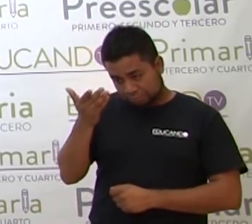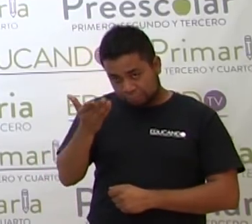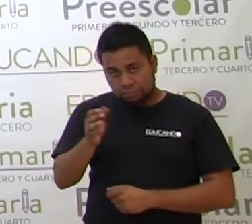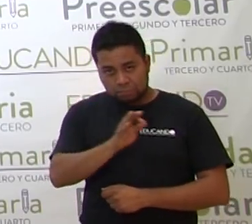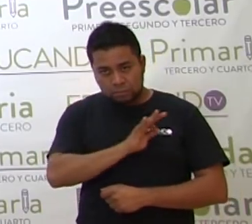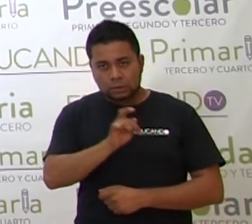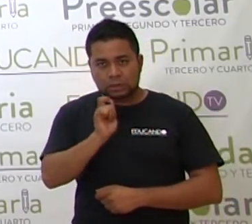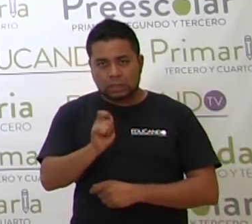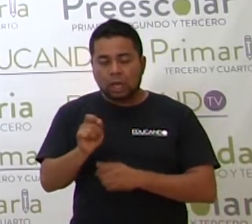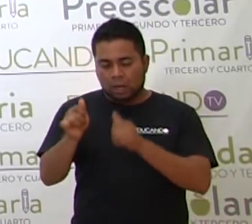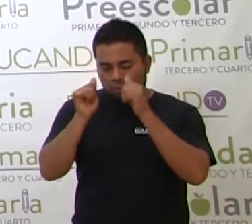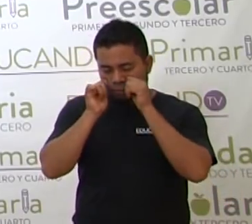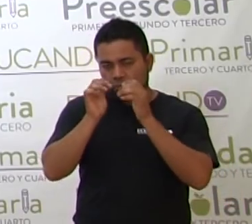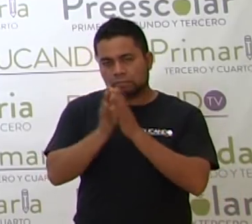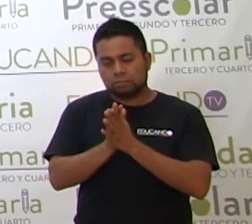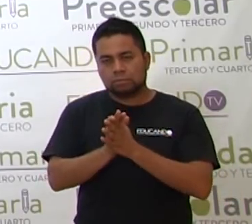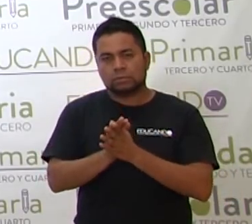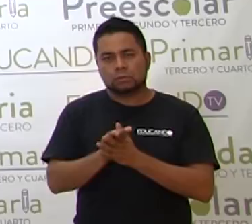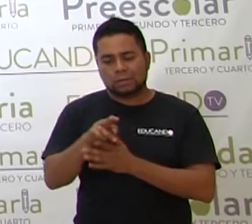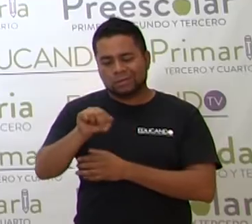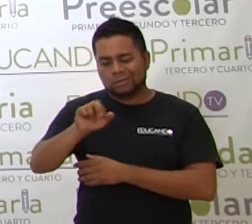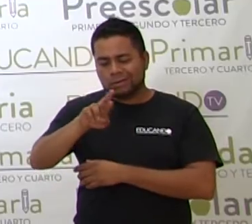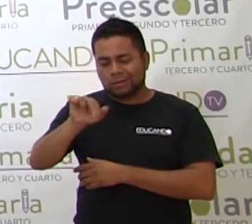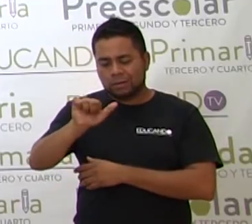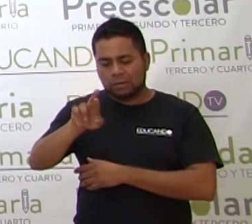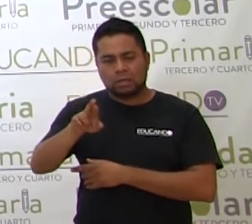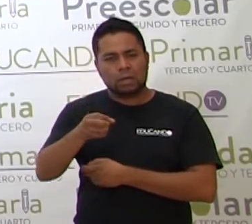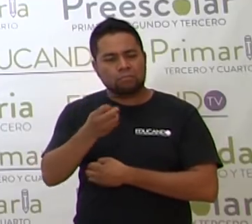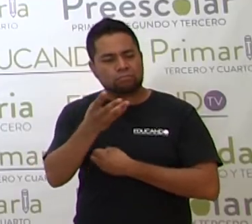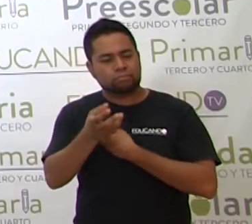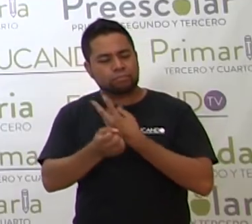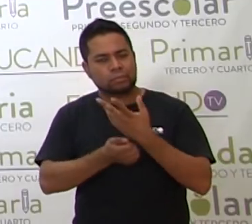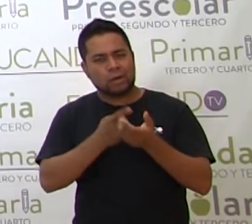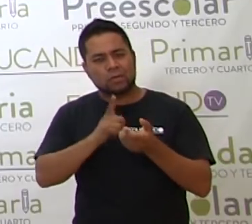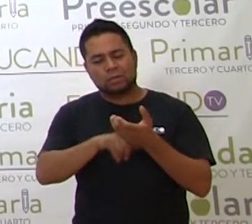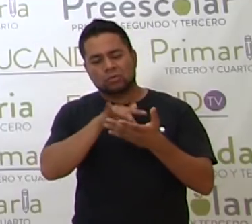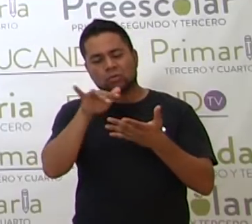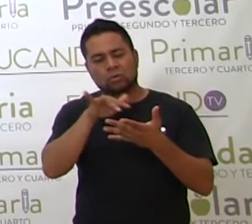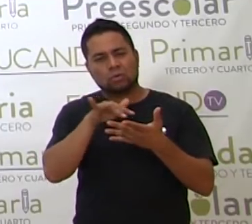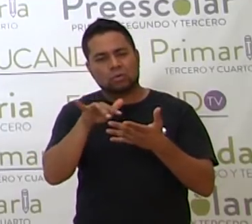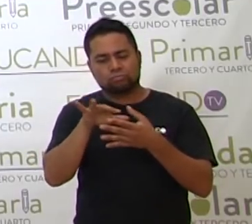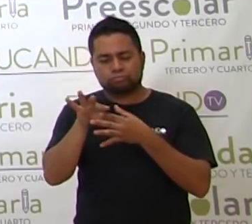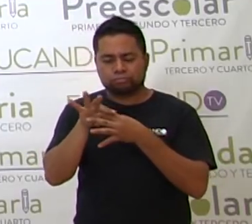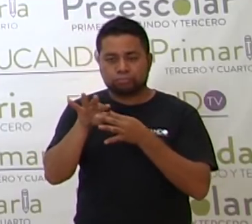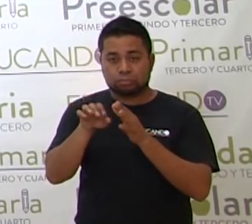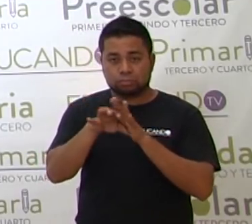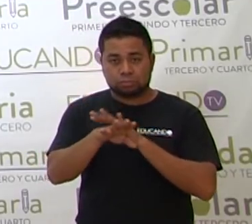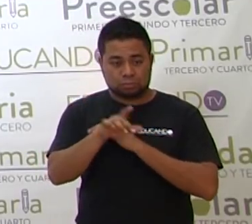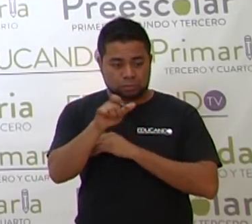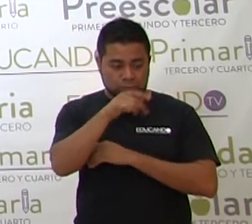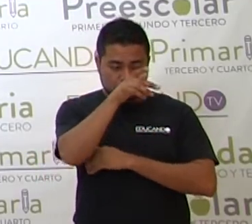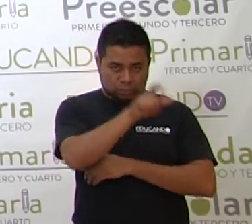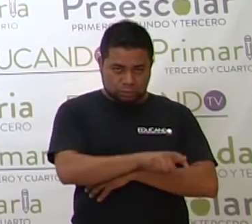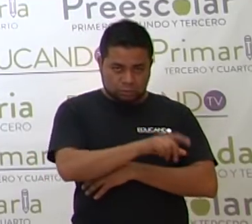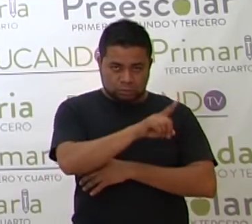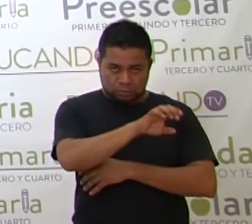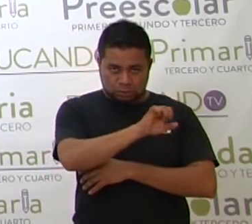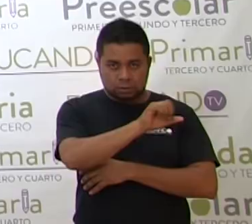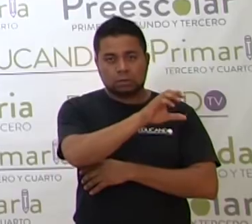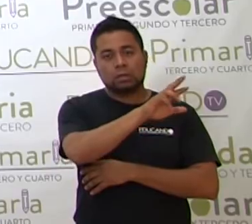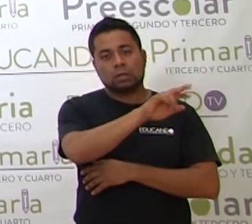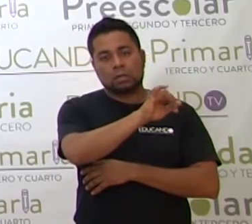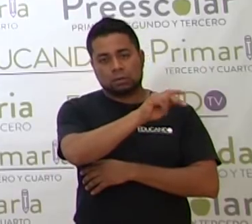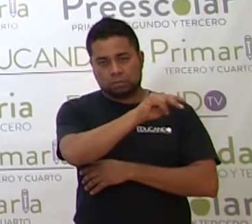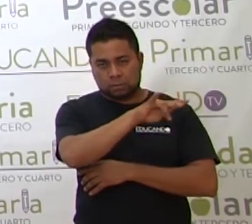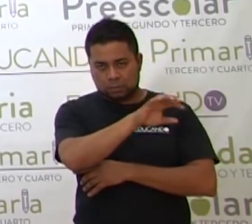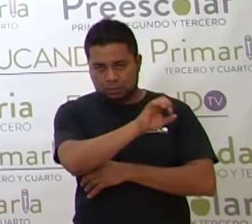mucha atención, narrar en un texto. A diferencia de los textos descriptivos que tenemos